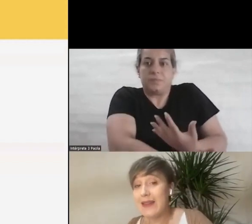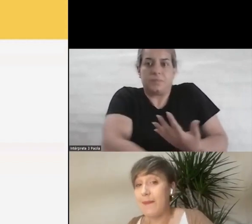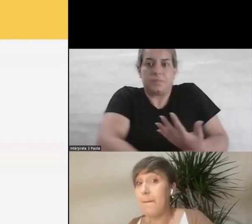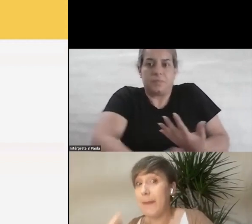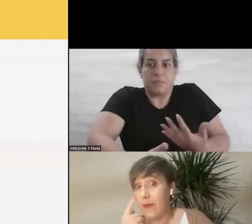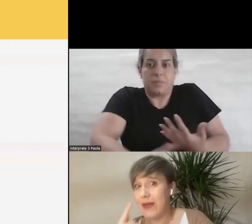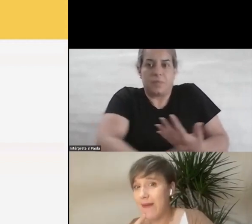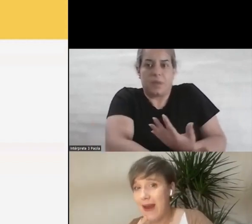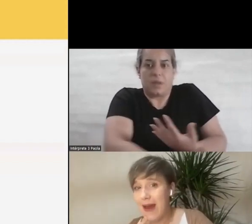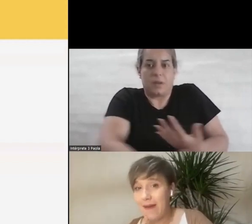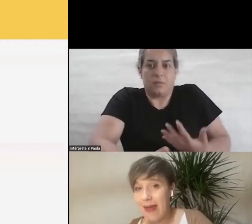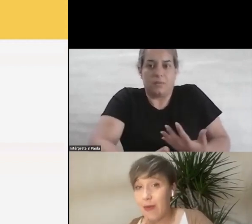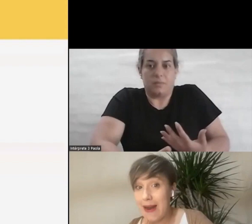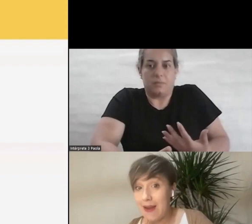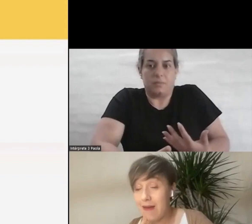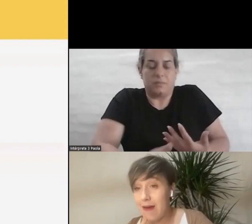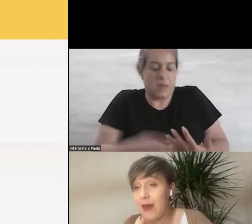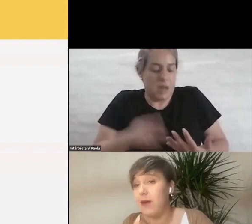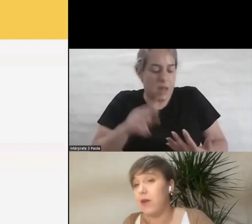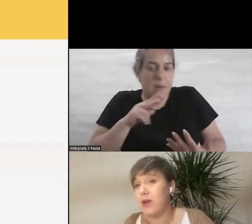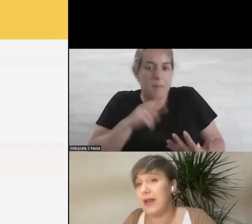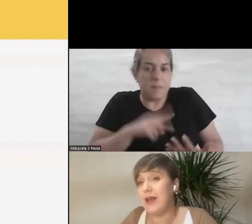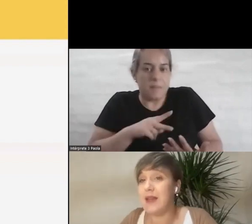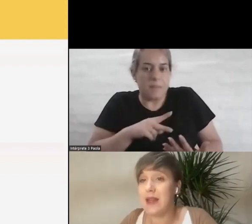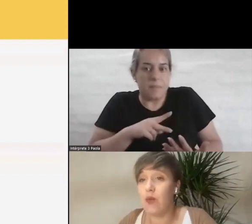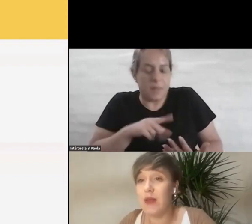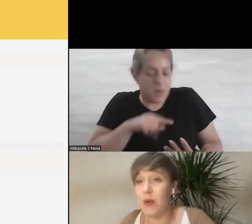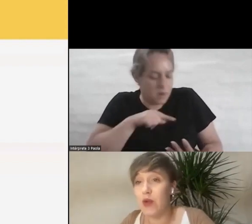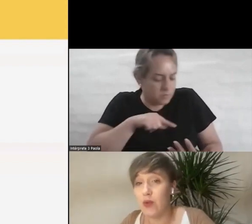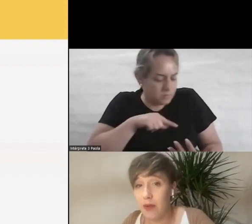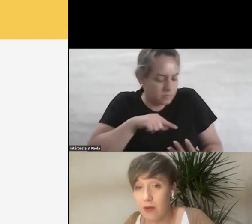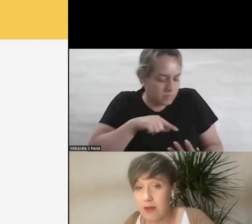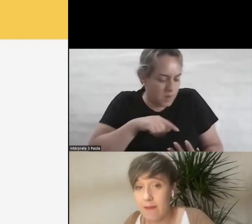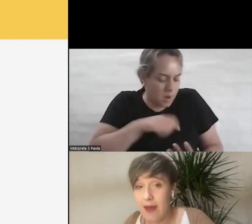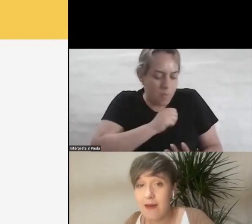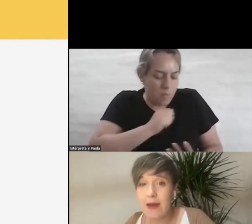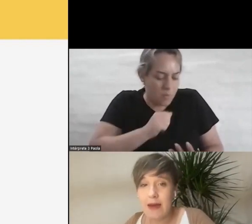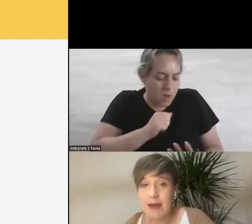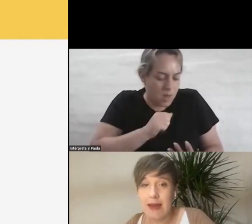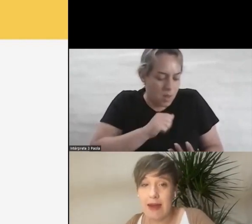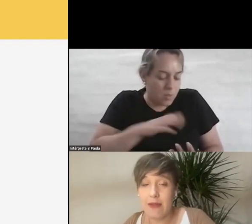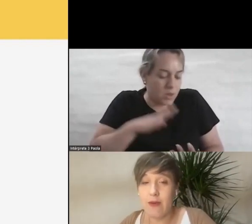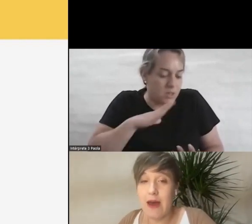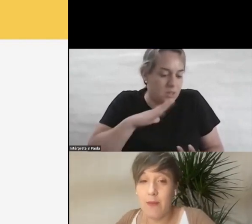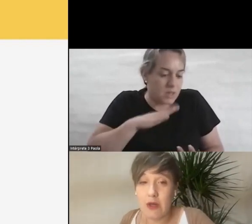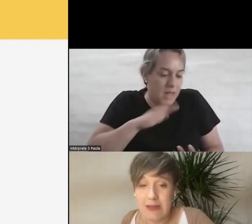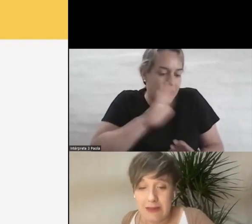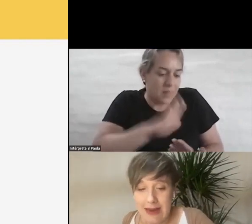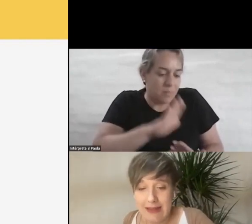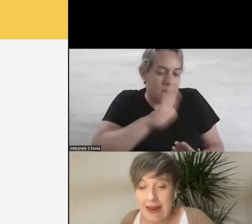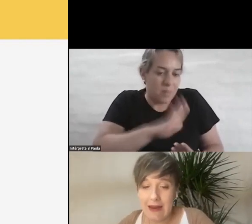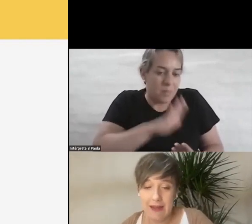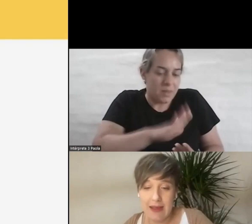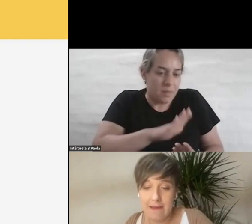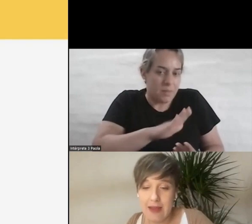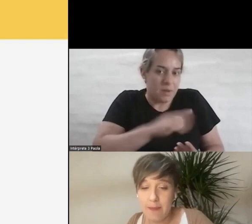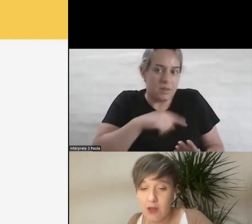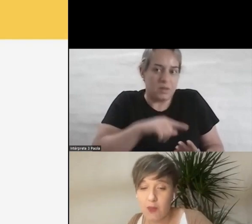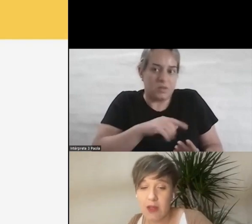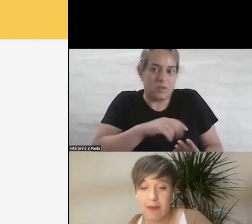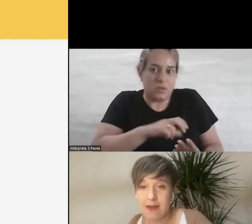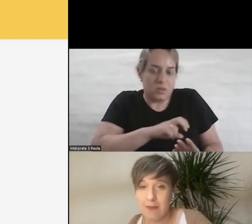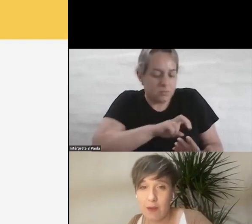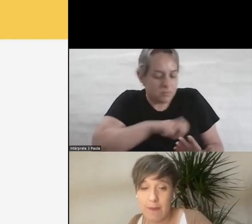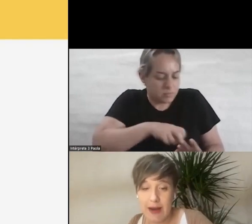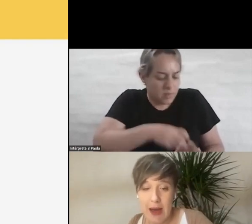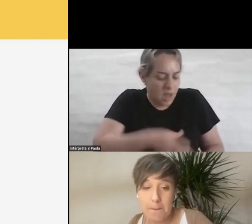es ideal también para observar la cavidad oral del bebé y bueno, y si existe algún tipo de obstrucción también en la zona pues, lateral del pecho,